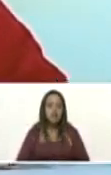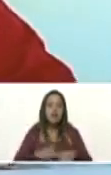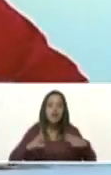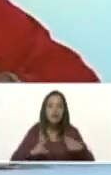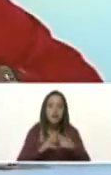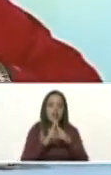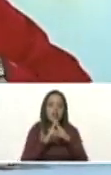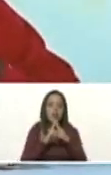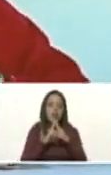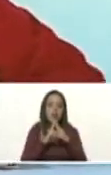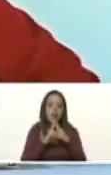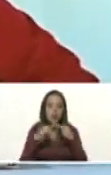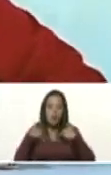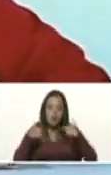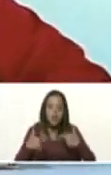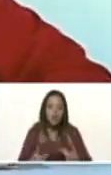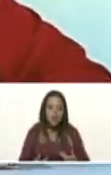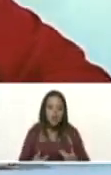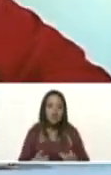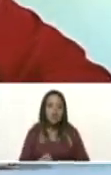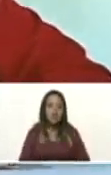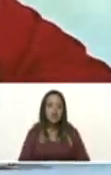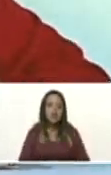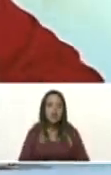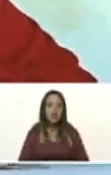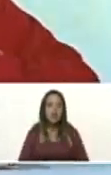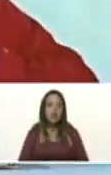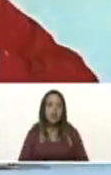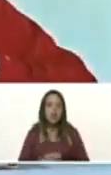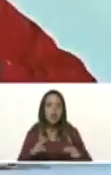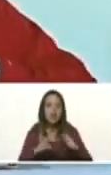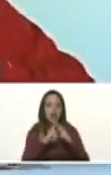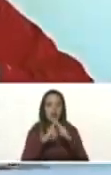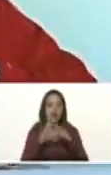encuentros para la humanidad. Encuentros para la